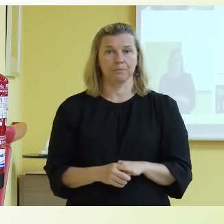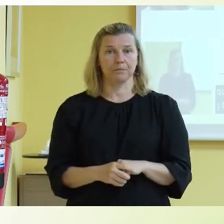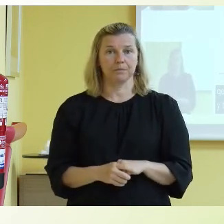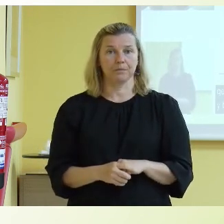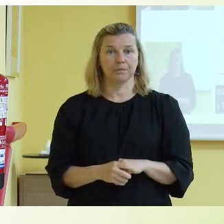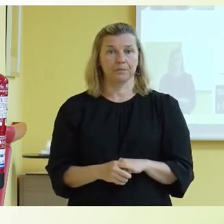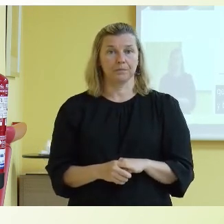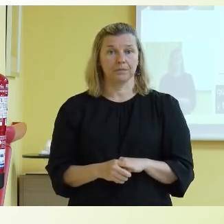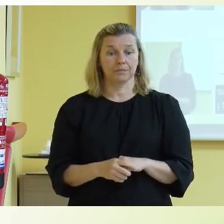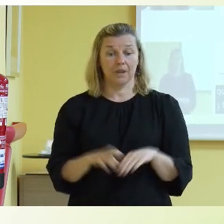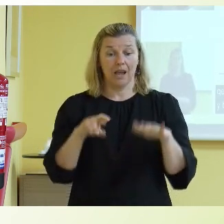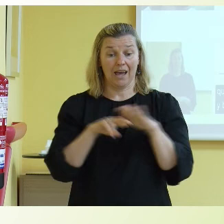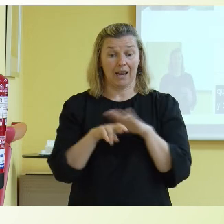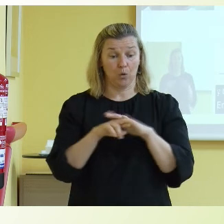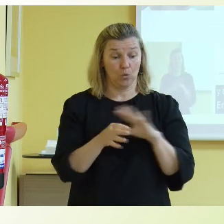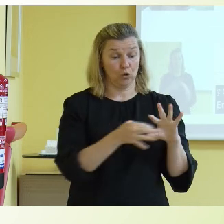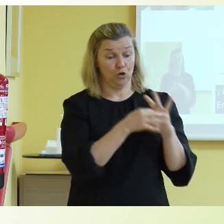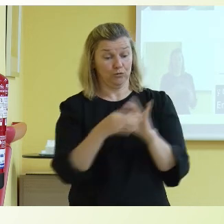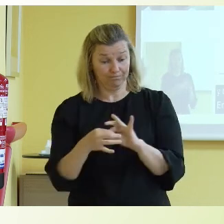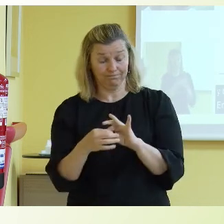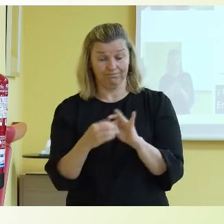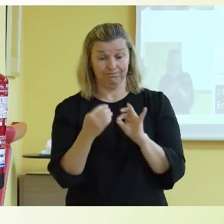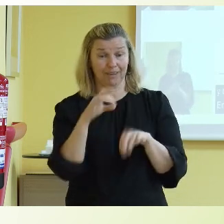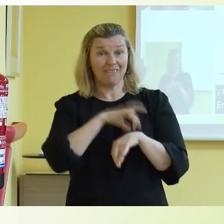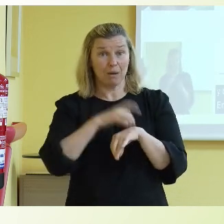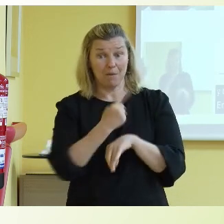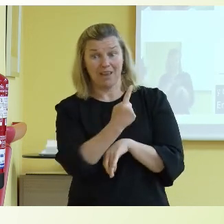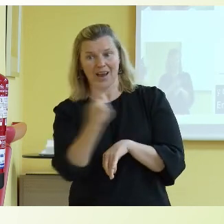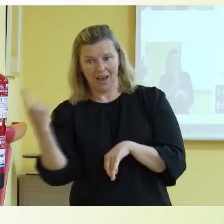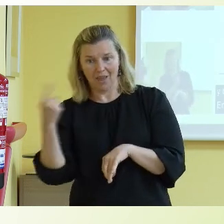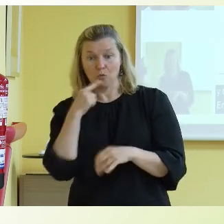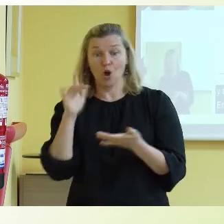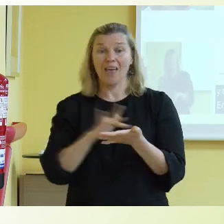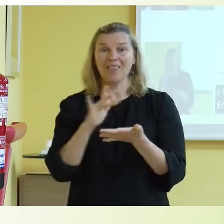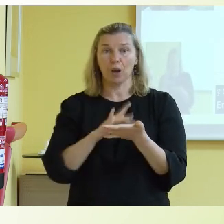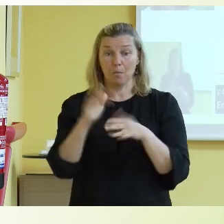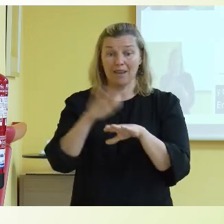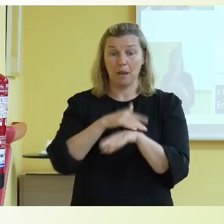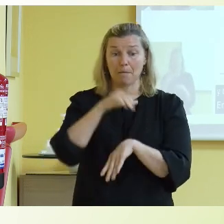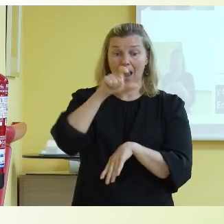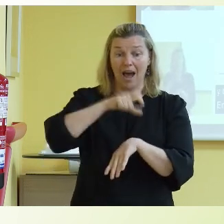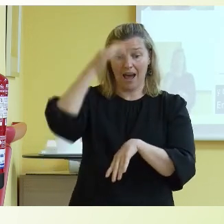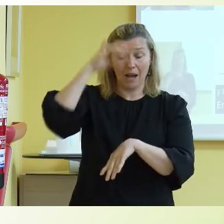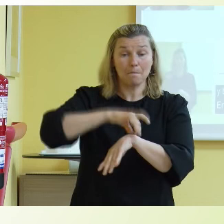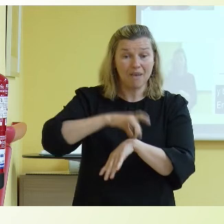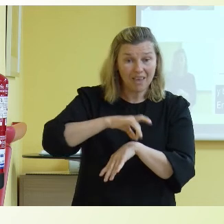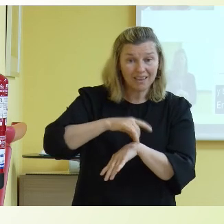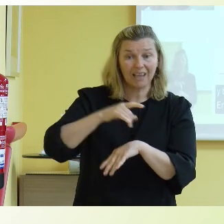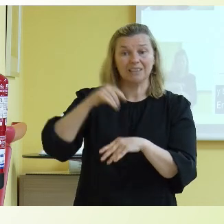los recursos vinculados a cada enfermedad se incluye la enciclopedia para pacientes y para el público en